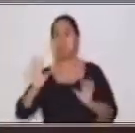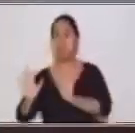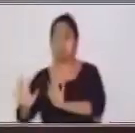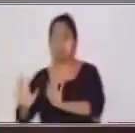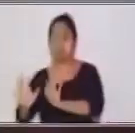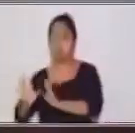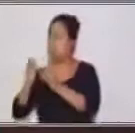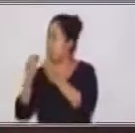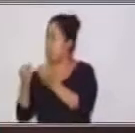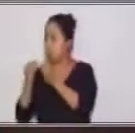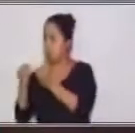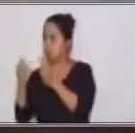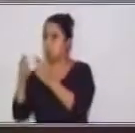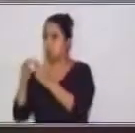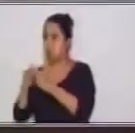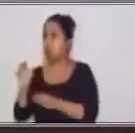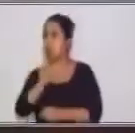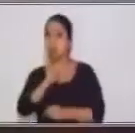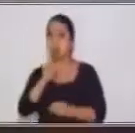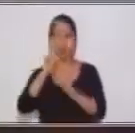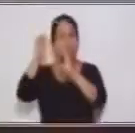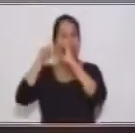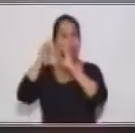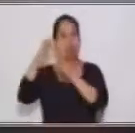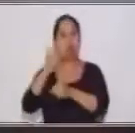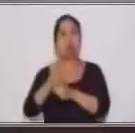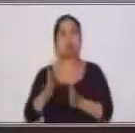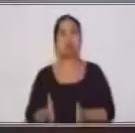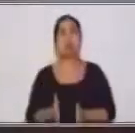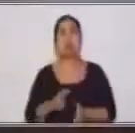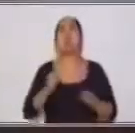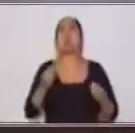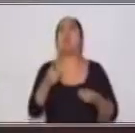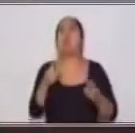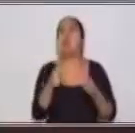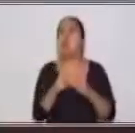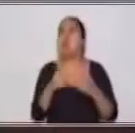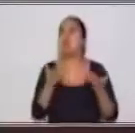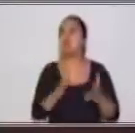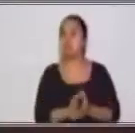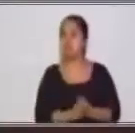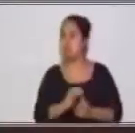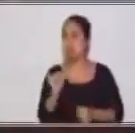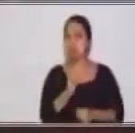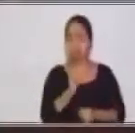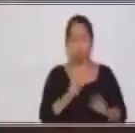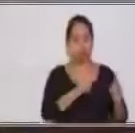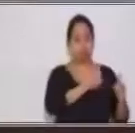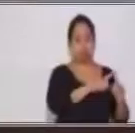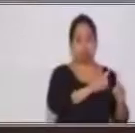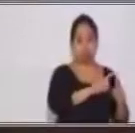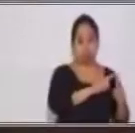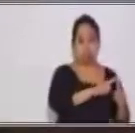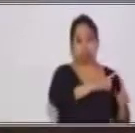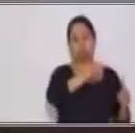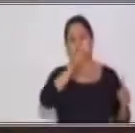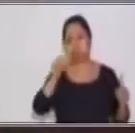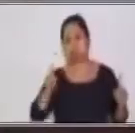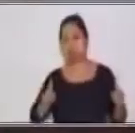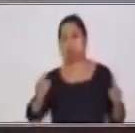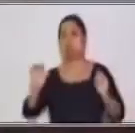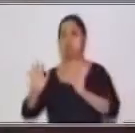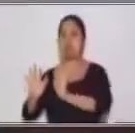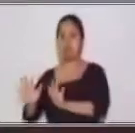igual que el cine guatemalteco. ¿Qué tanto conoce usted? Y quiero que haga esta escala igual, del 1 al 10. 1 siendo